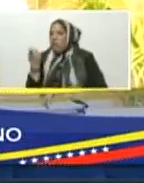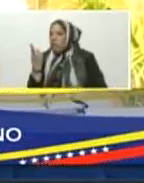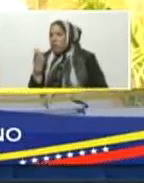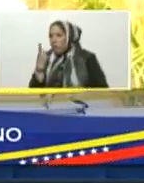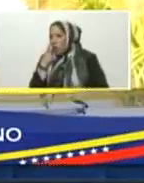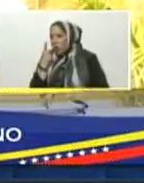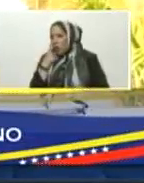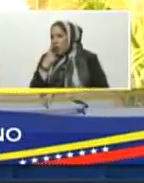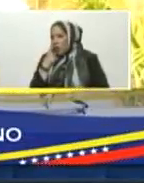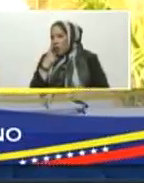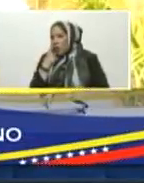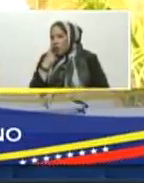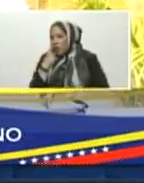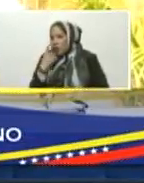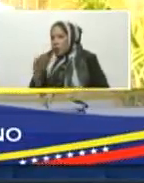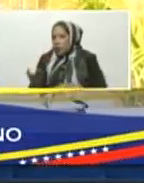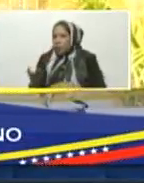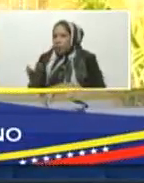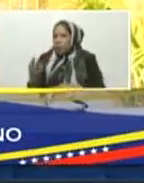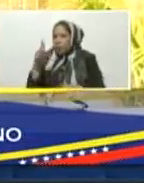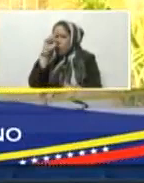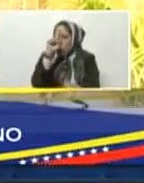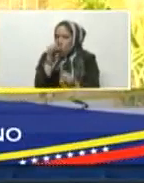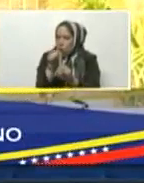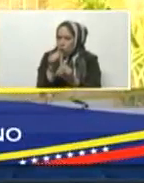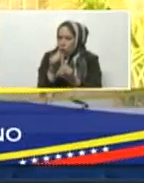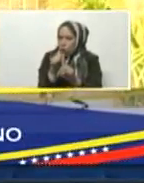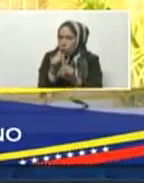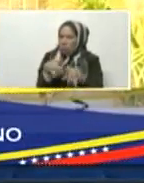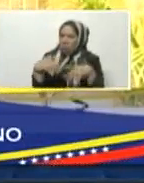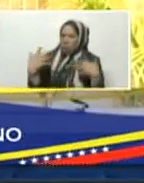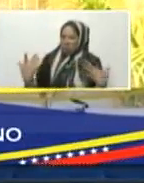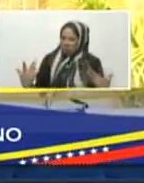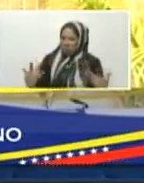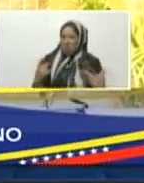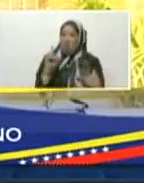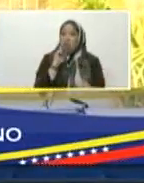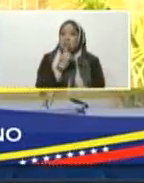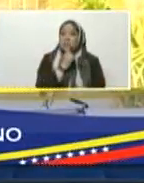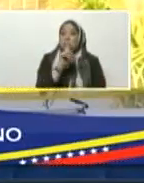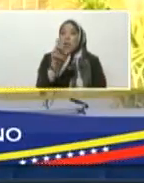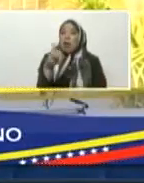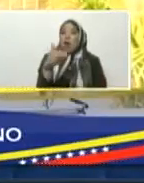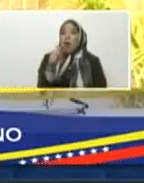el reto Guayquiquí. Ya vamos a hablar de eso.